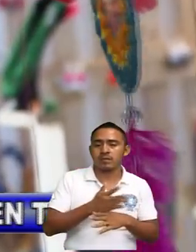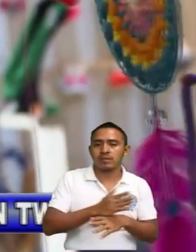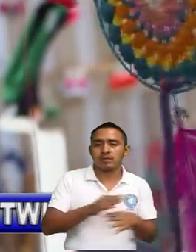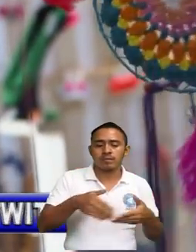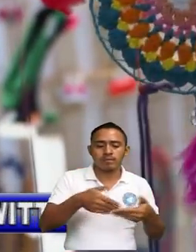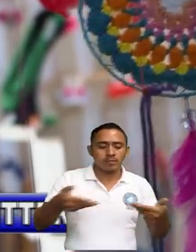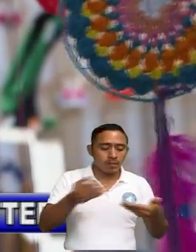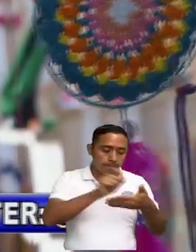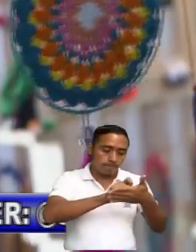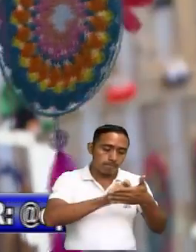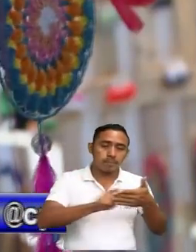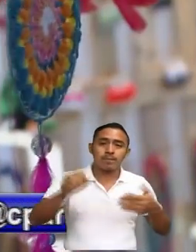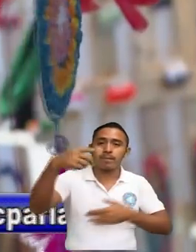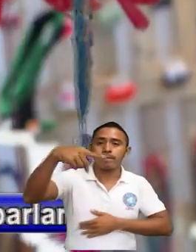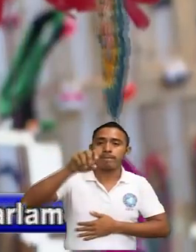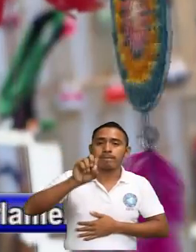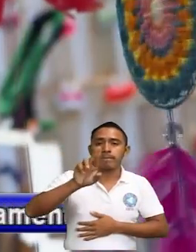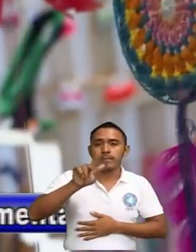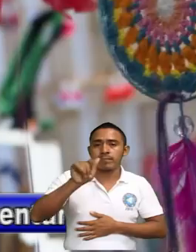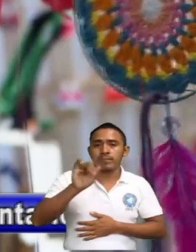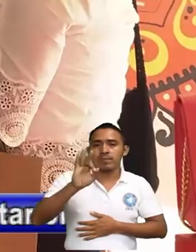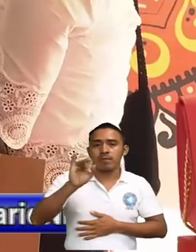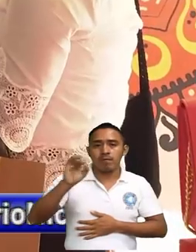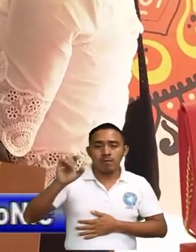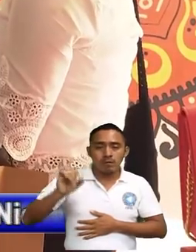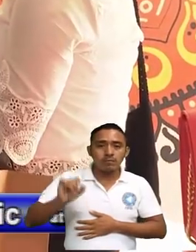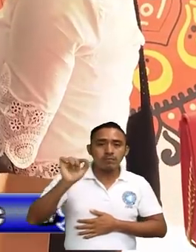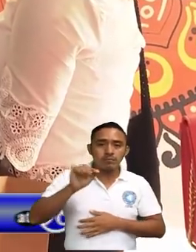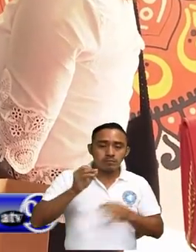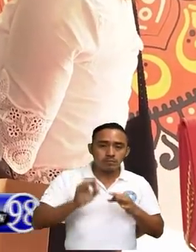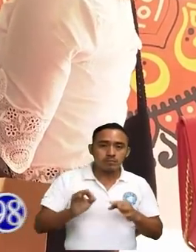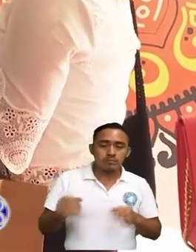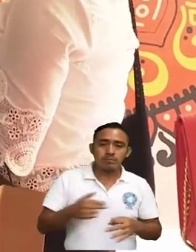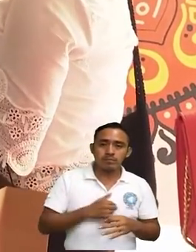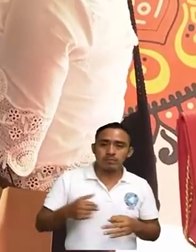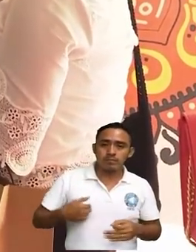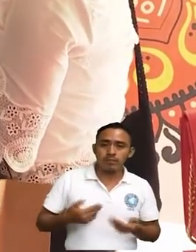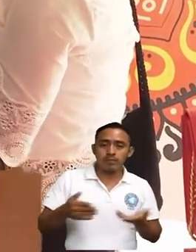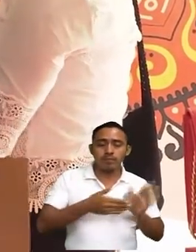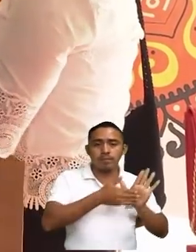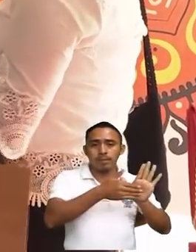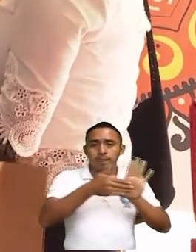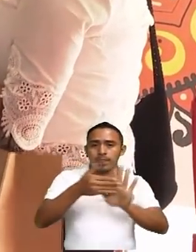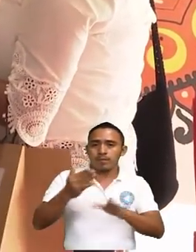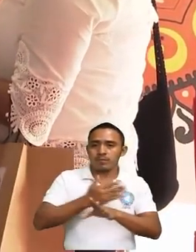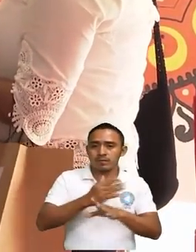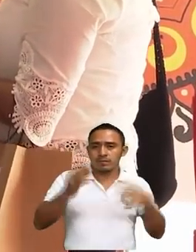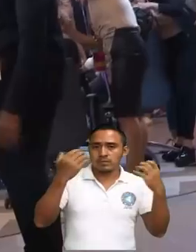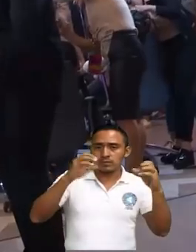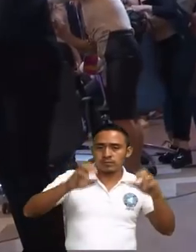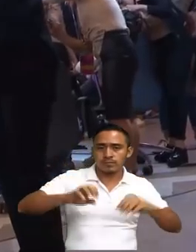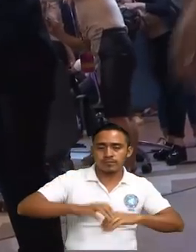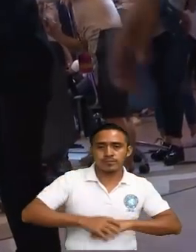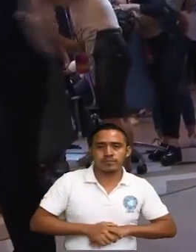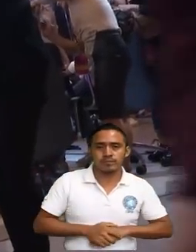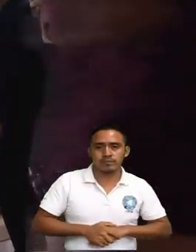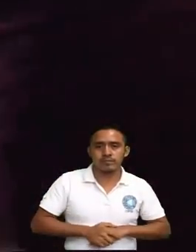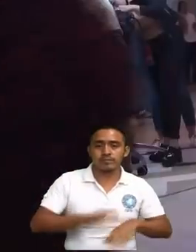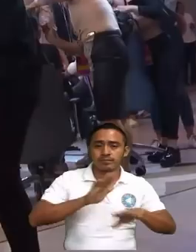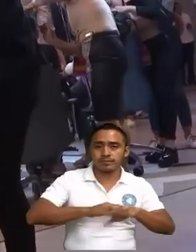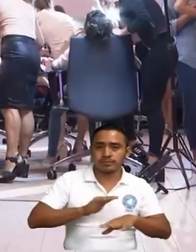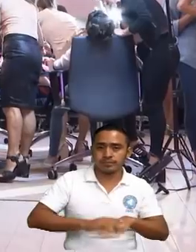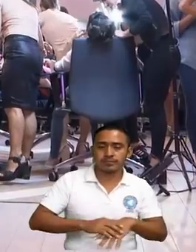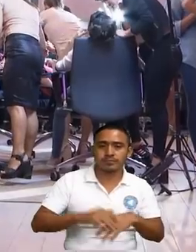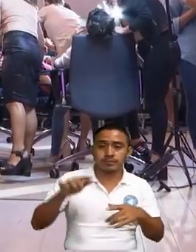el objetivo de asesorar a emprendedores y creativos sobre la elaboración y presentación de sus productos. La convocatoria